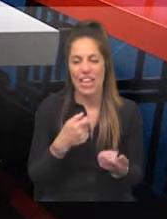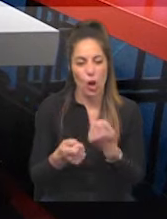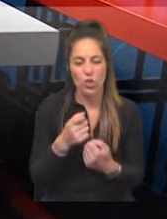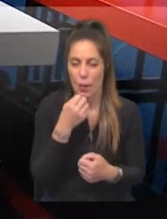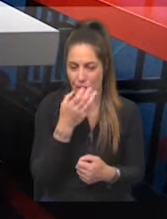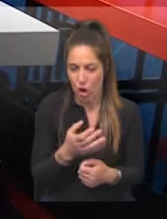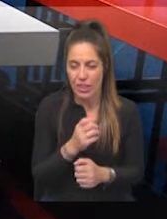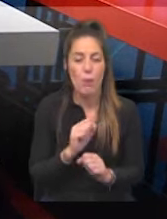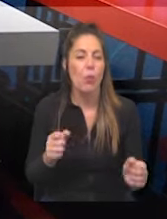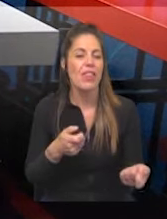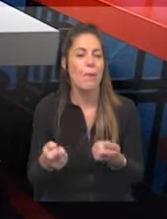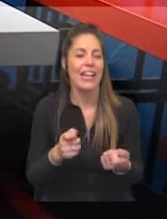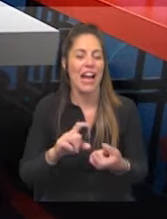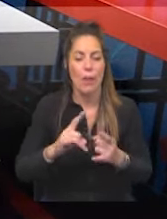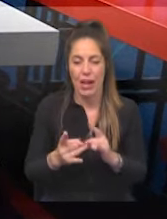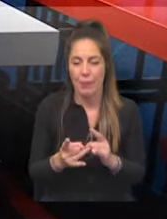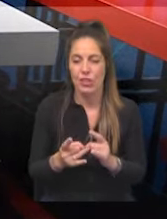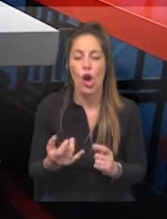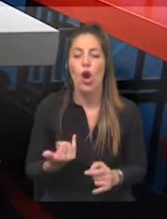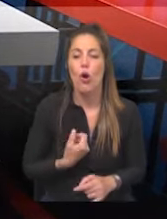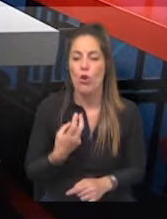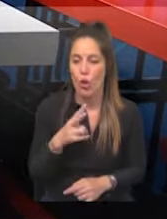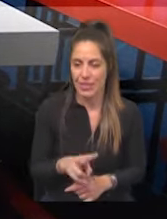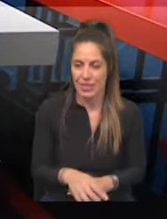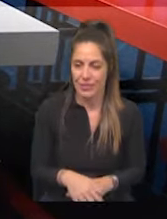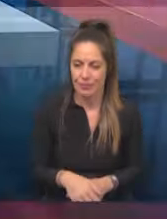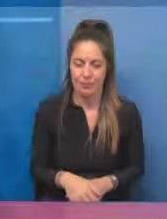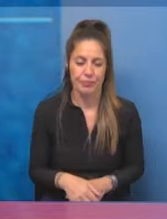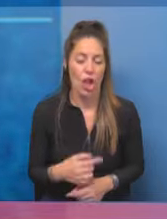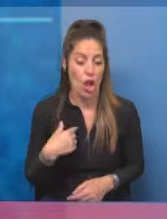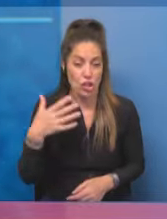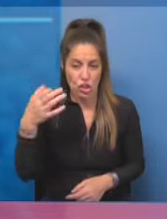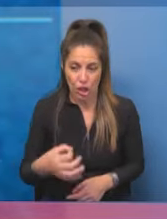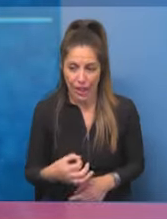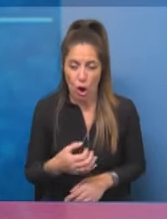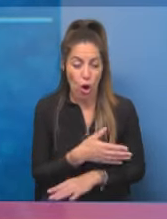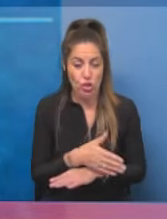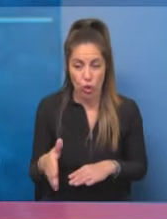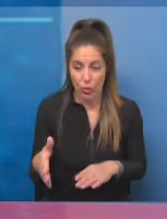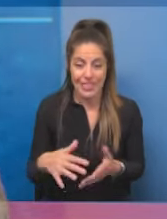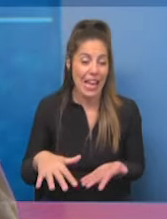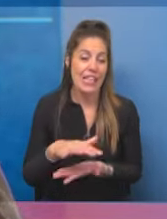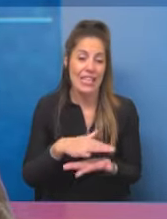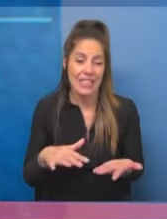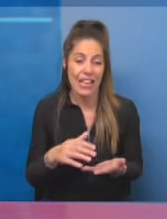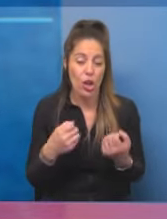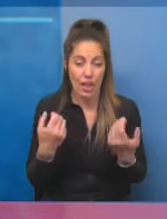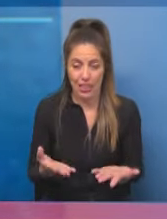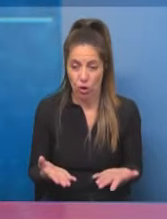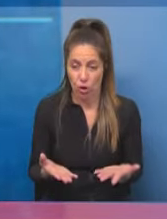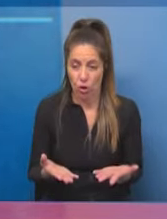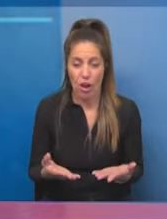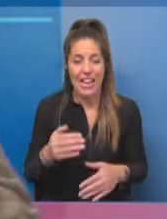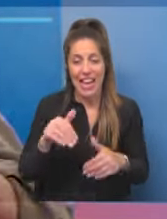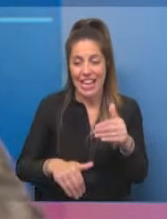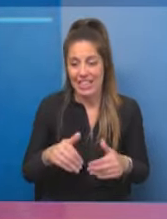llegar a manejar el parlamento cómo lo estás viendo todo esto no yo creo que es una consecuencia del escenario que dejó el la